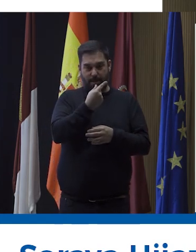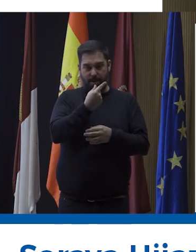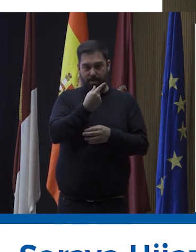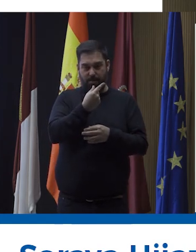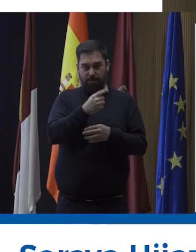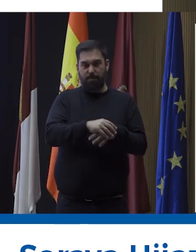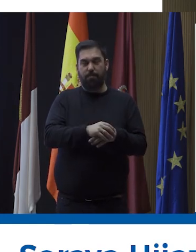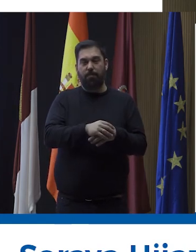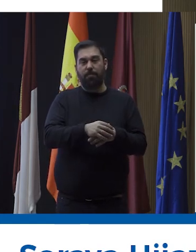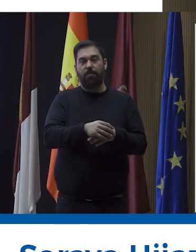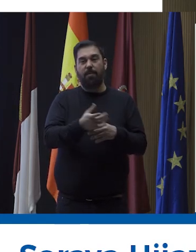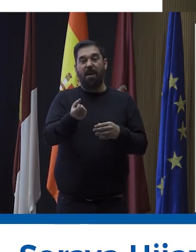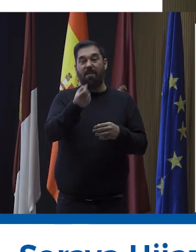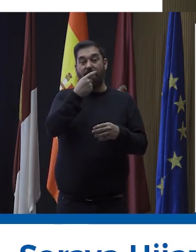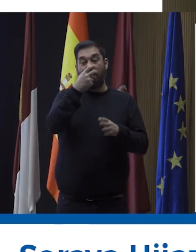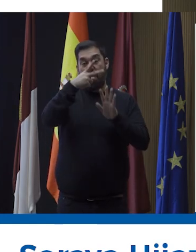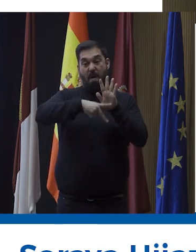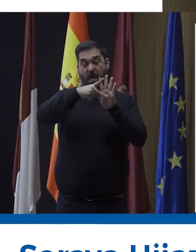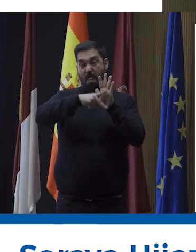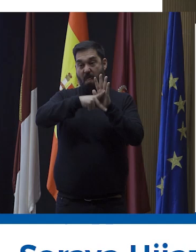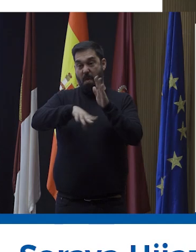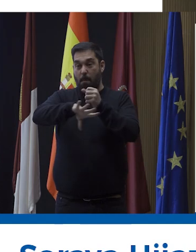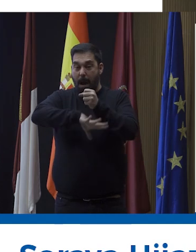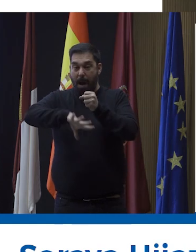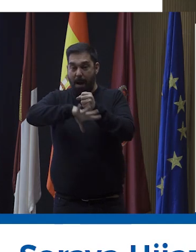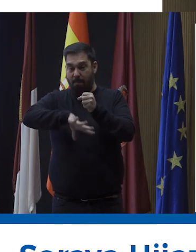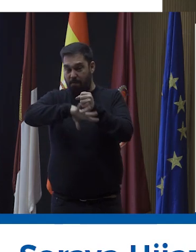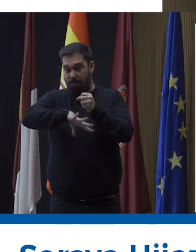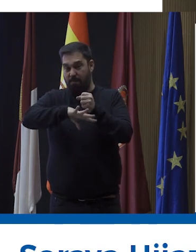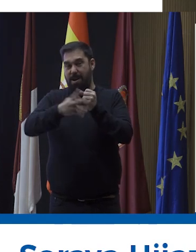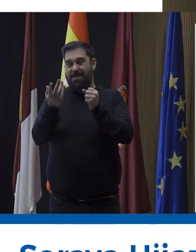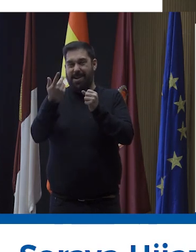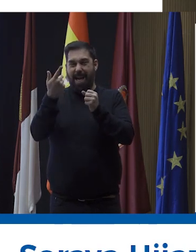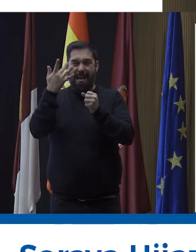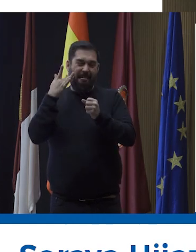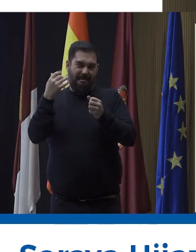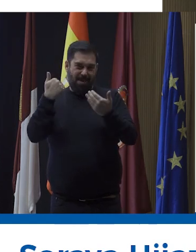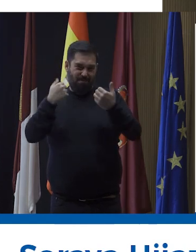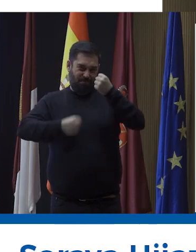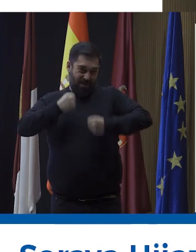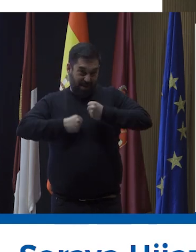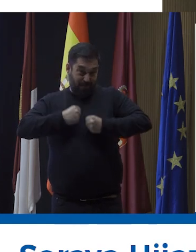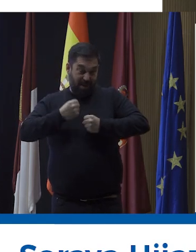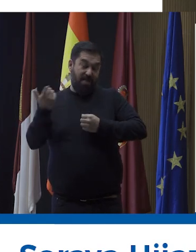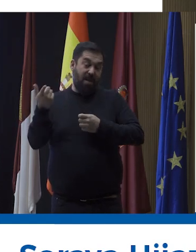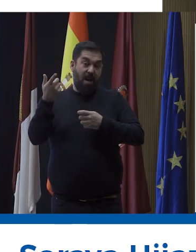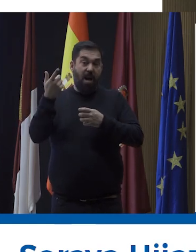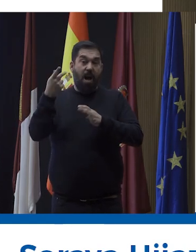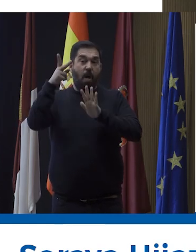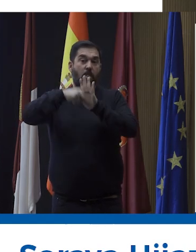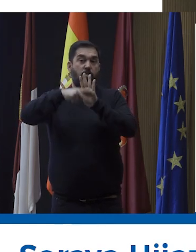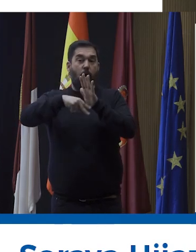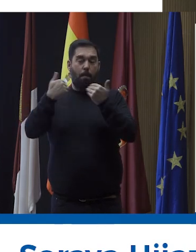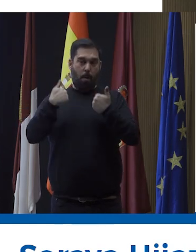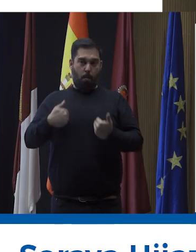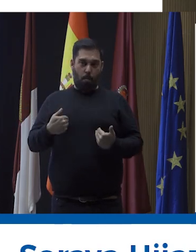con normas básicas de higiene, con normas de postura, con normas